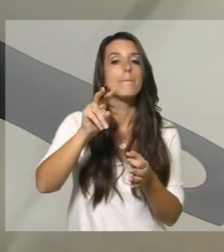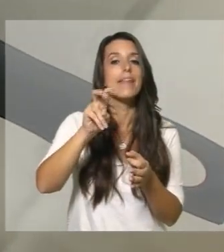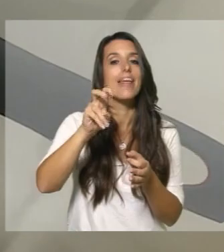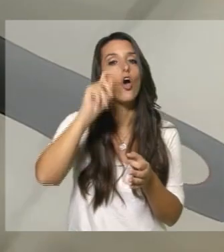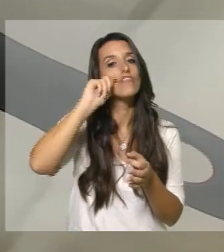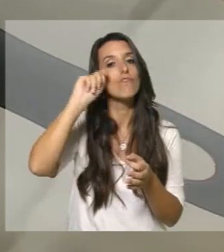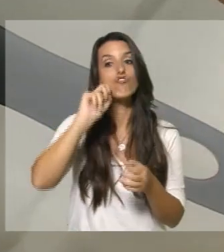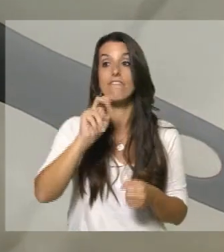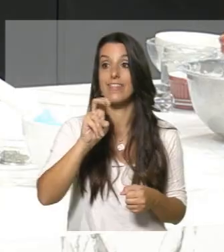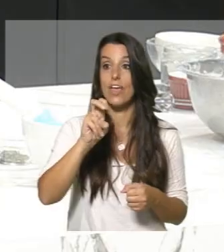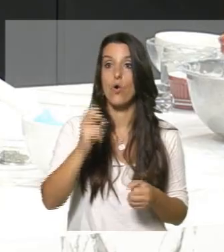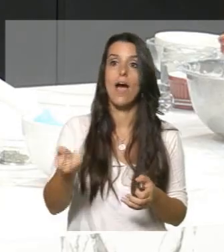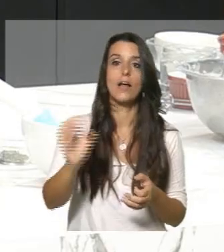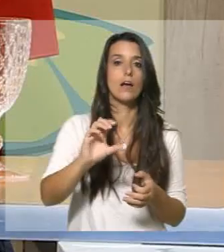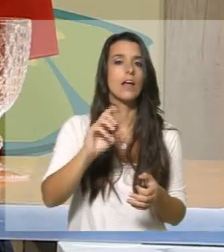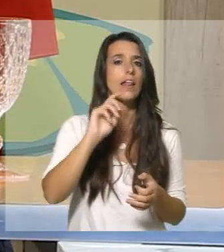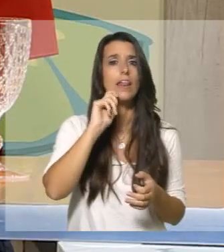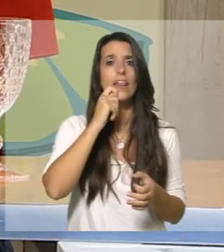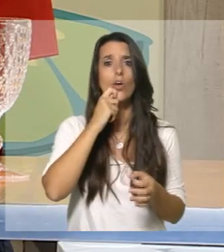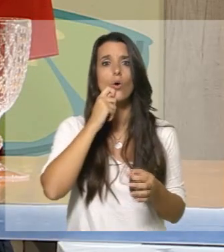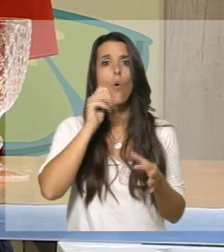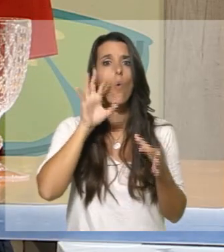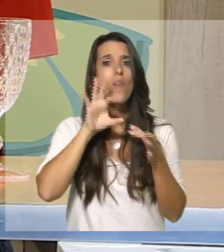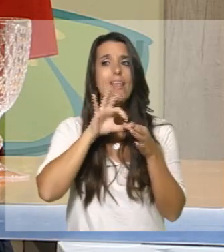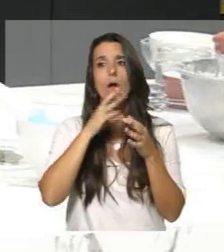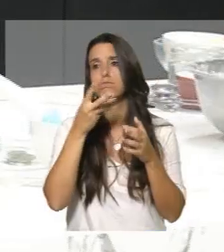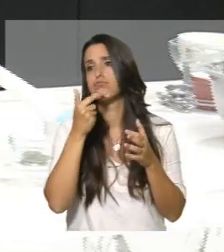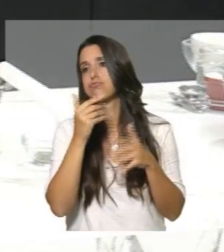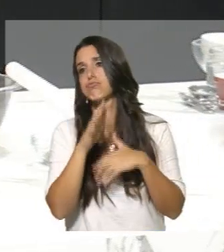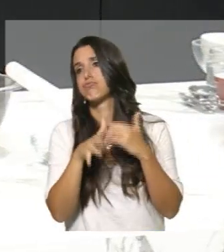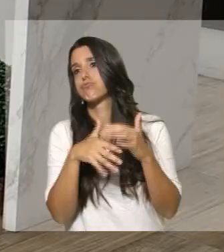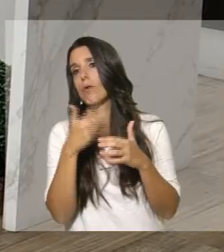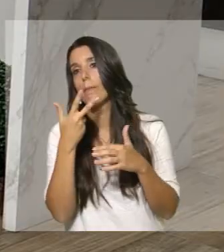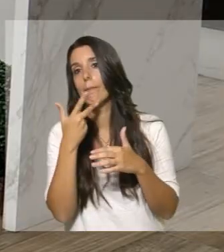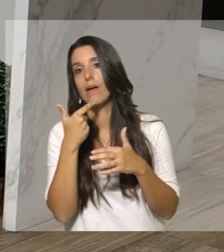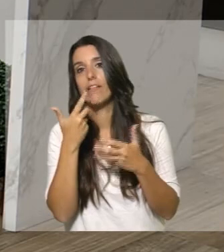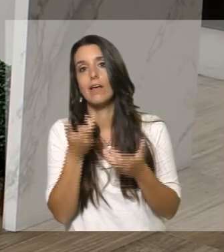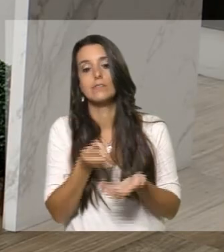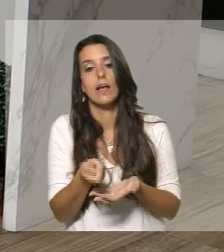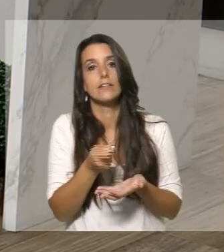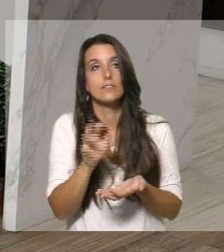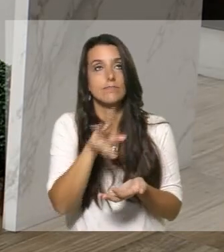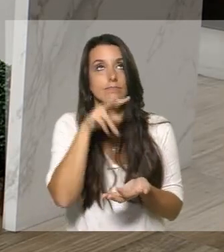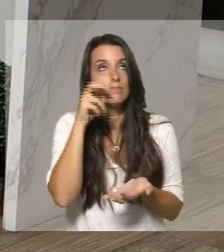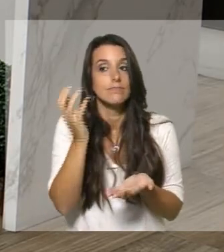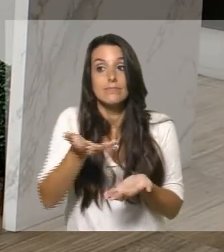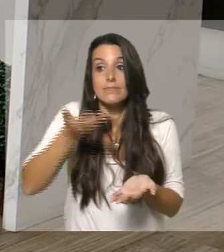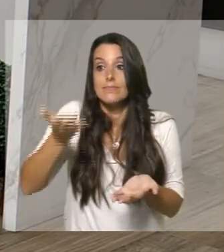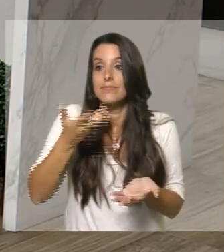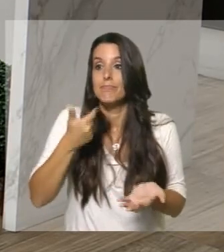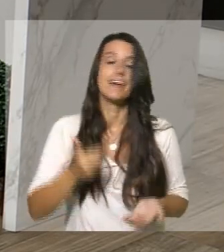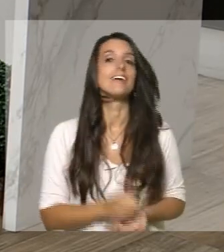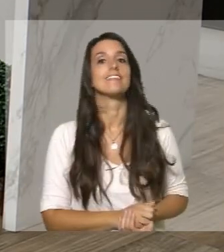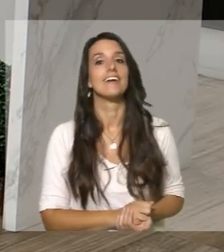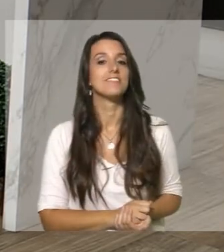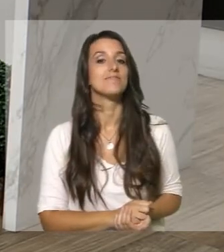hacer solo con... Qué combinación... Qué rica que usted, verdeo. Qué ganas de estar arriba de sartén haciendo... Qué rica, se siente igual de acá,